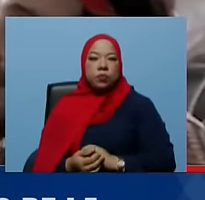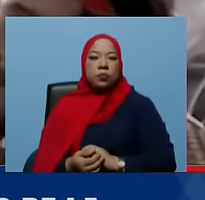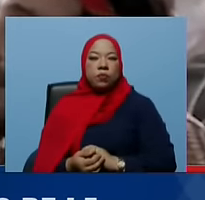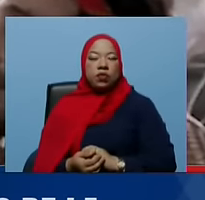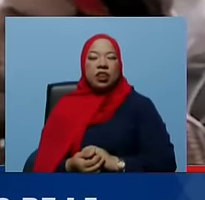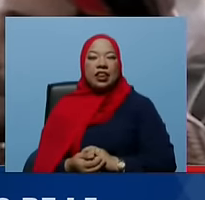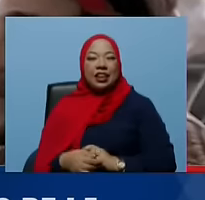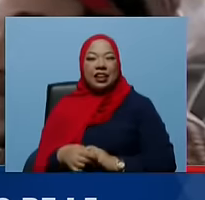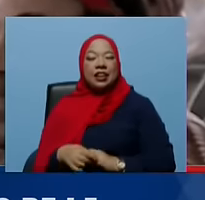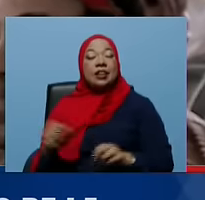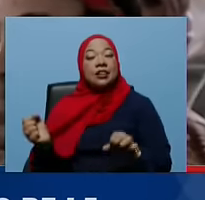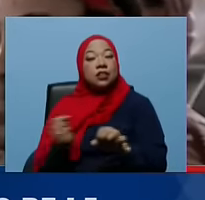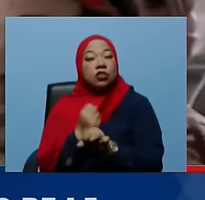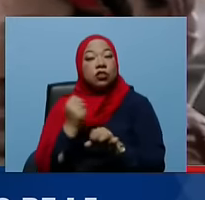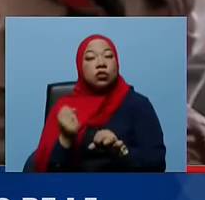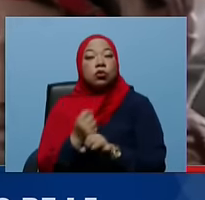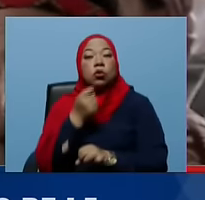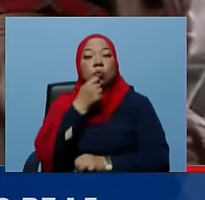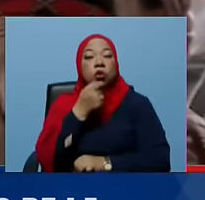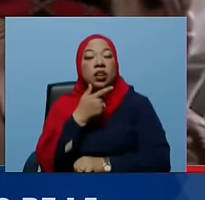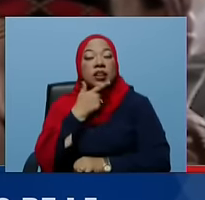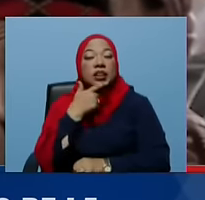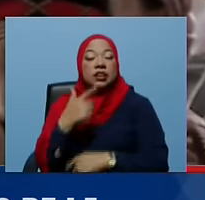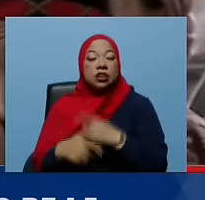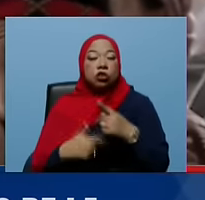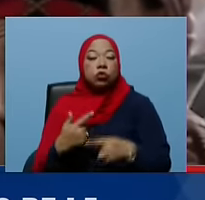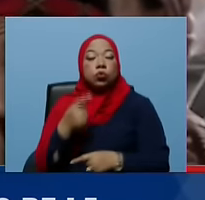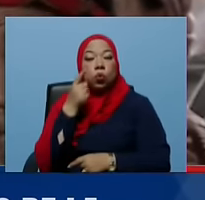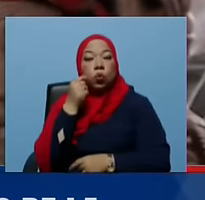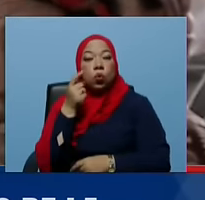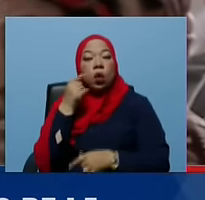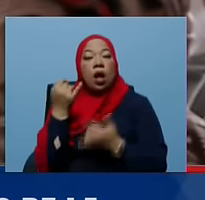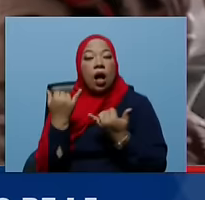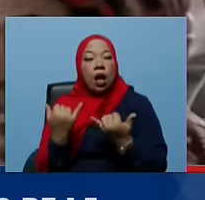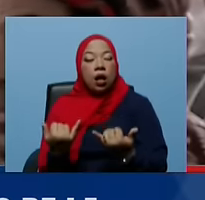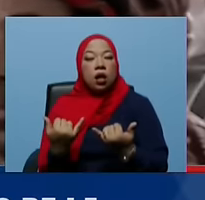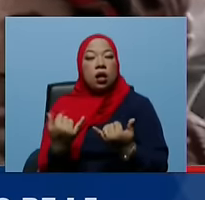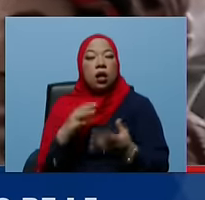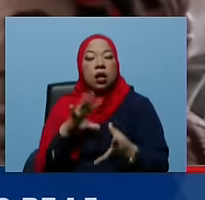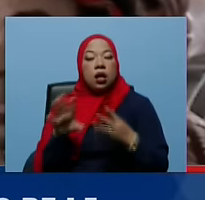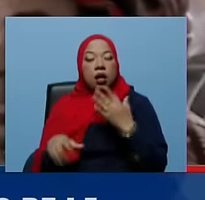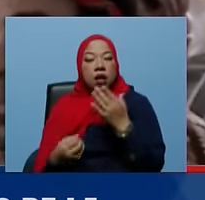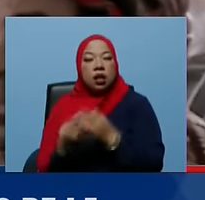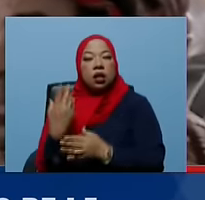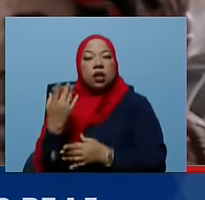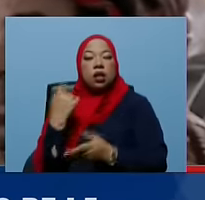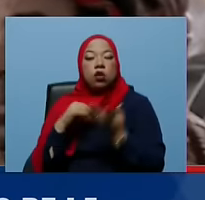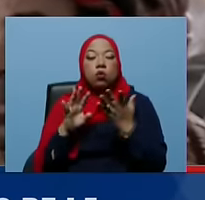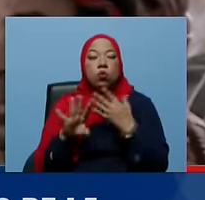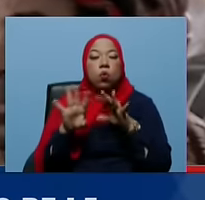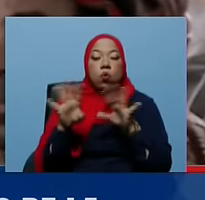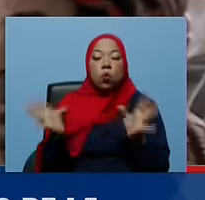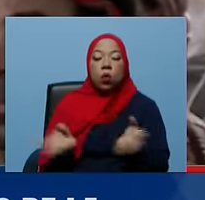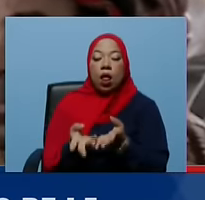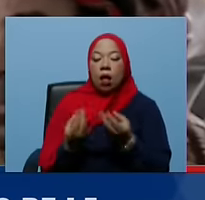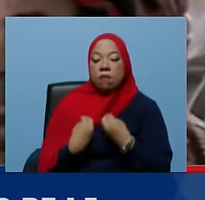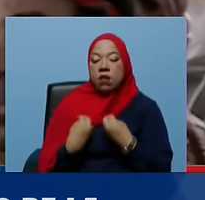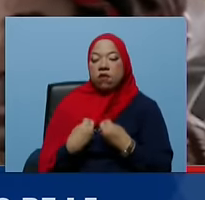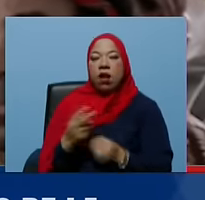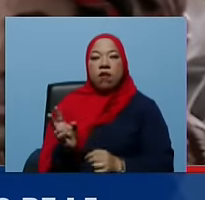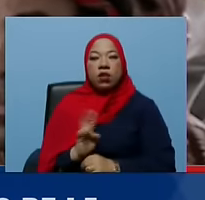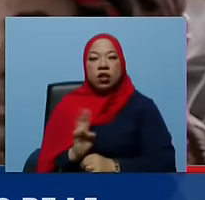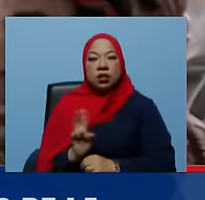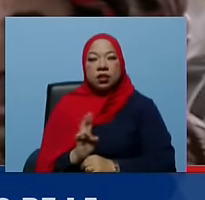Hemos tenido jornadas maravillosas. Recientemente se acaba de lanzar el Festival Mundial Viva Venezuela en